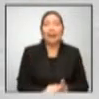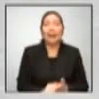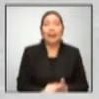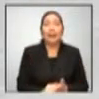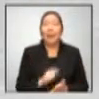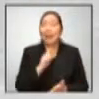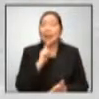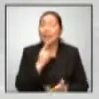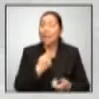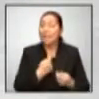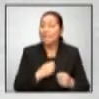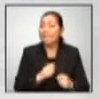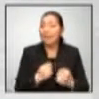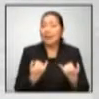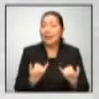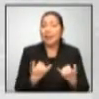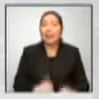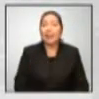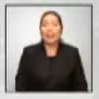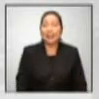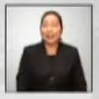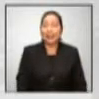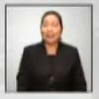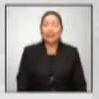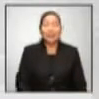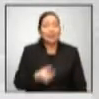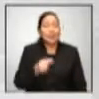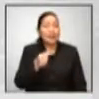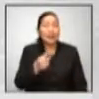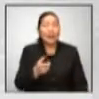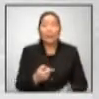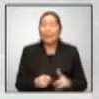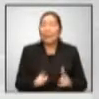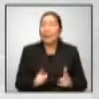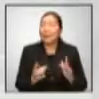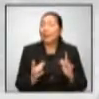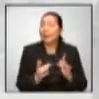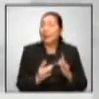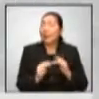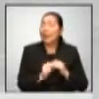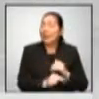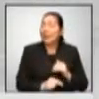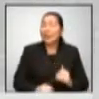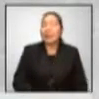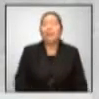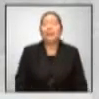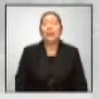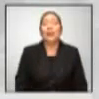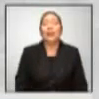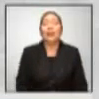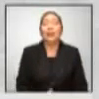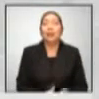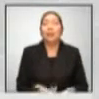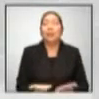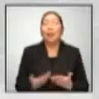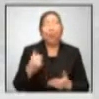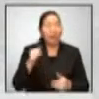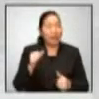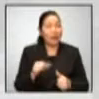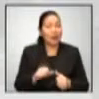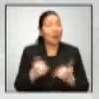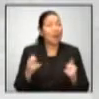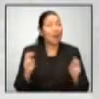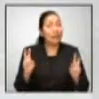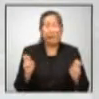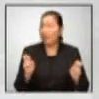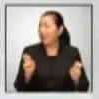han estado exportando este licor de bandera, esta identidad nacional, retirándose el nombre. Recordemos que ese tema